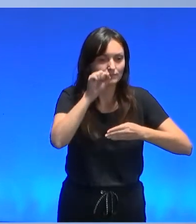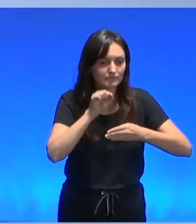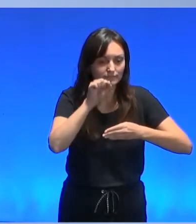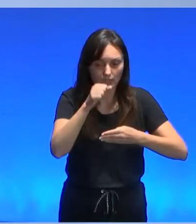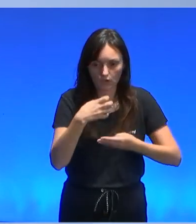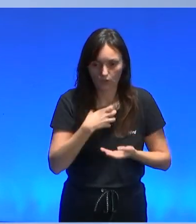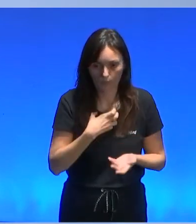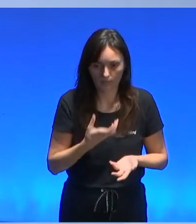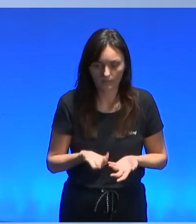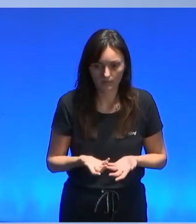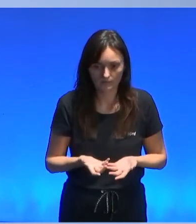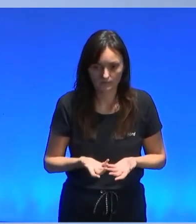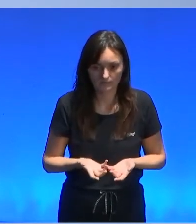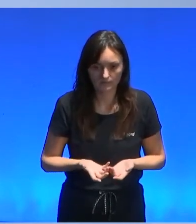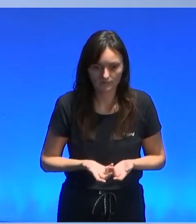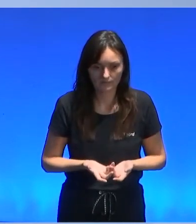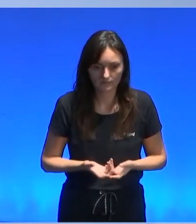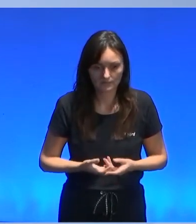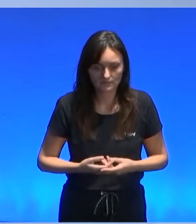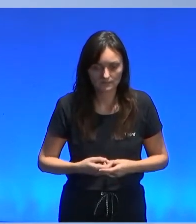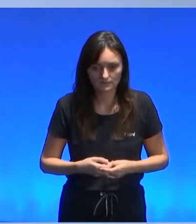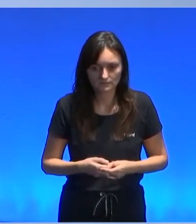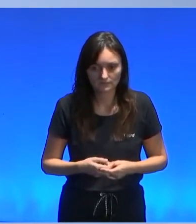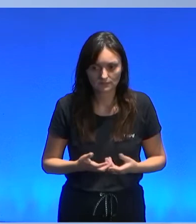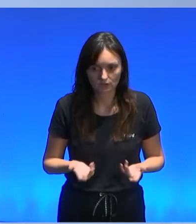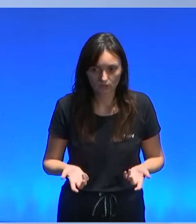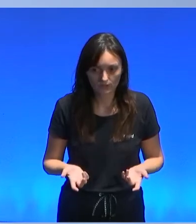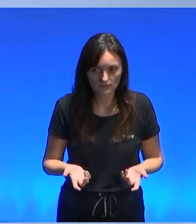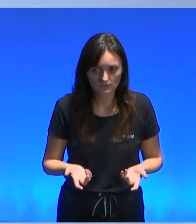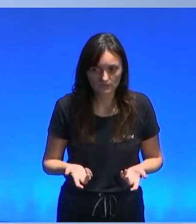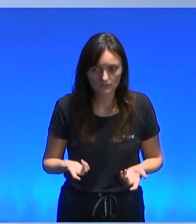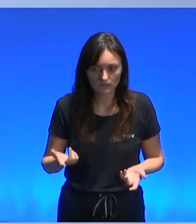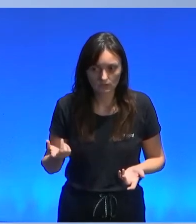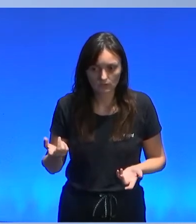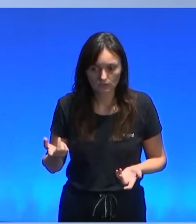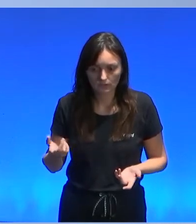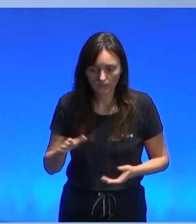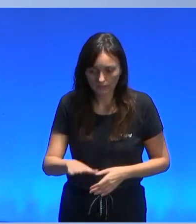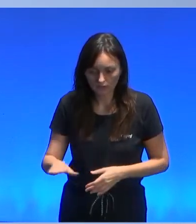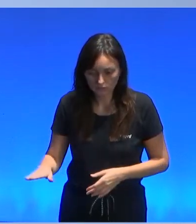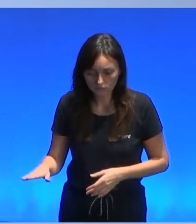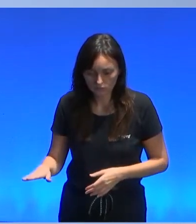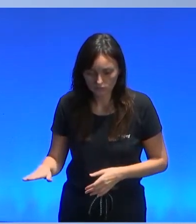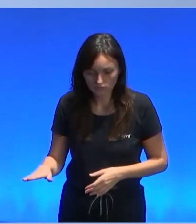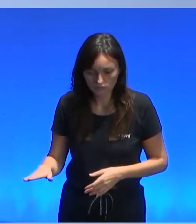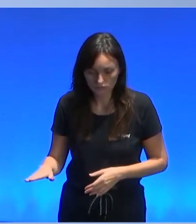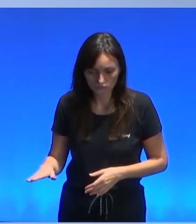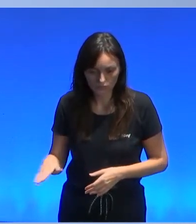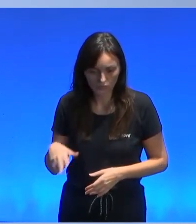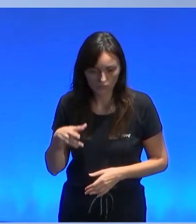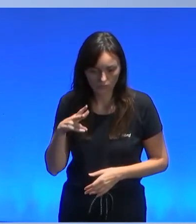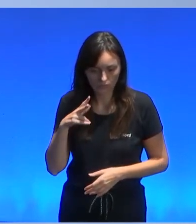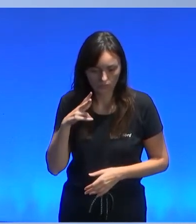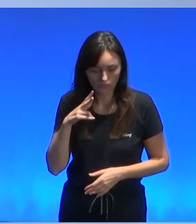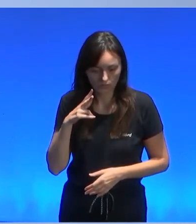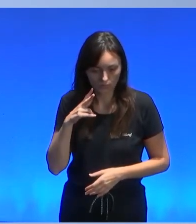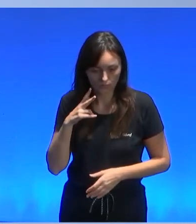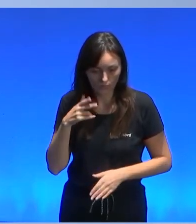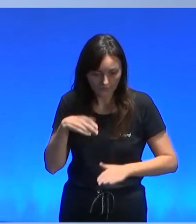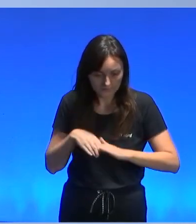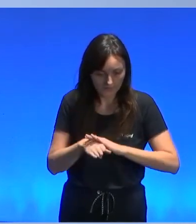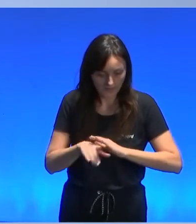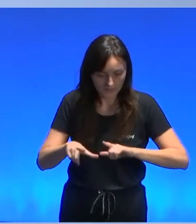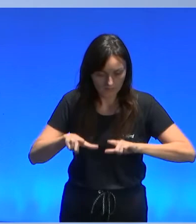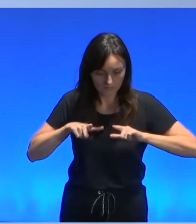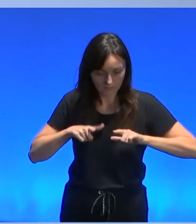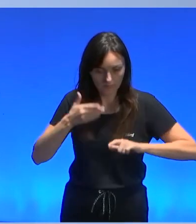y por lo cual el tema era que tenían los niños como visitantes privilegiados, pero los